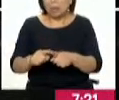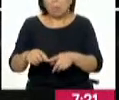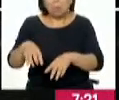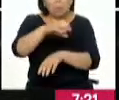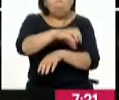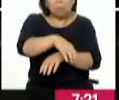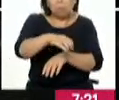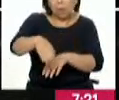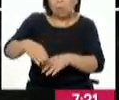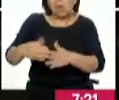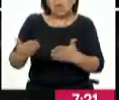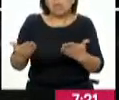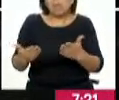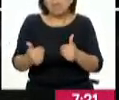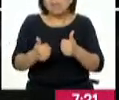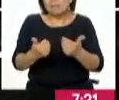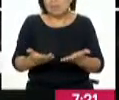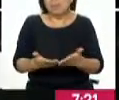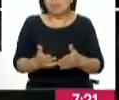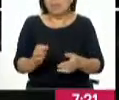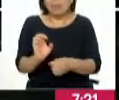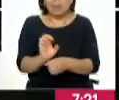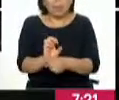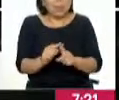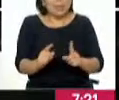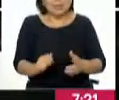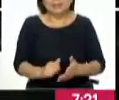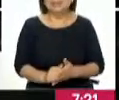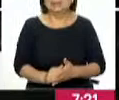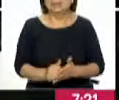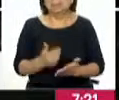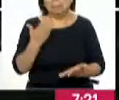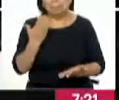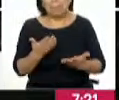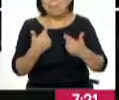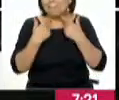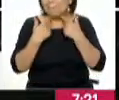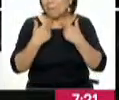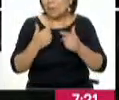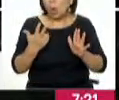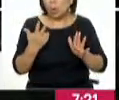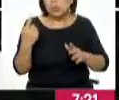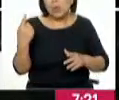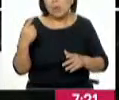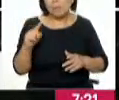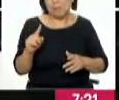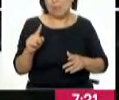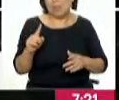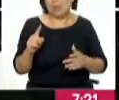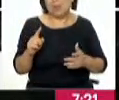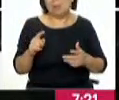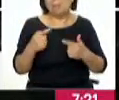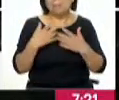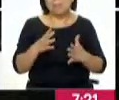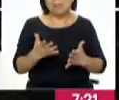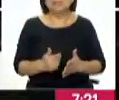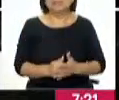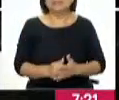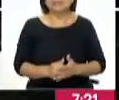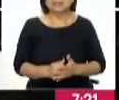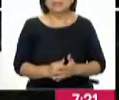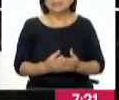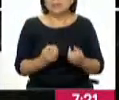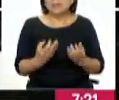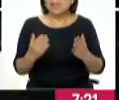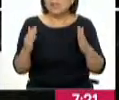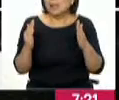de esta zona del Ecuador. Se calculan daños de 8 millones en el tema de tanto